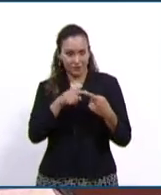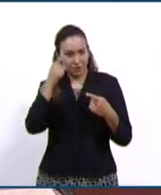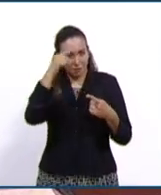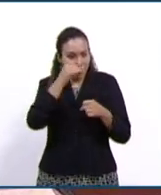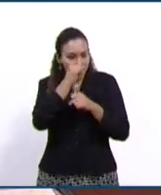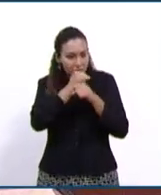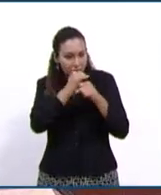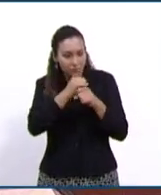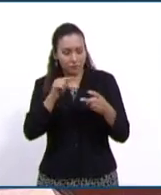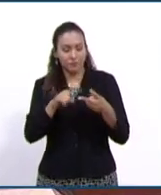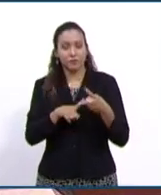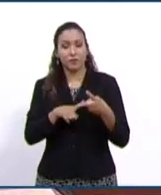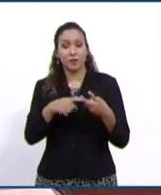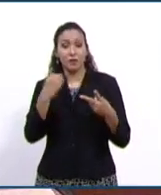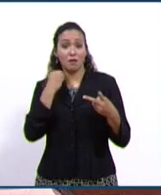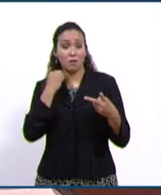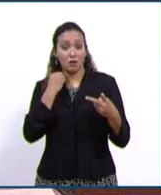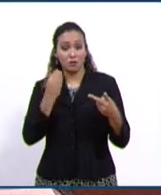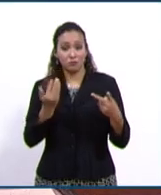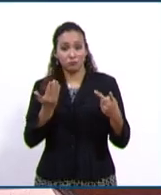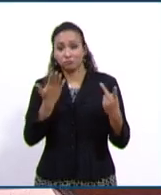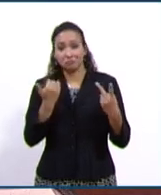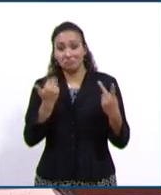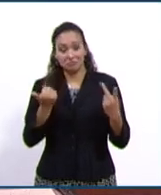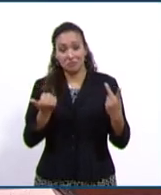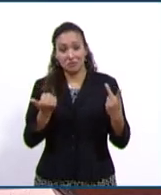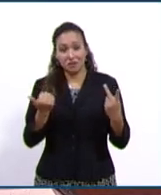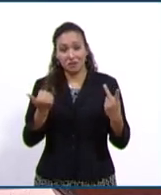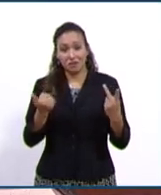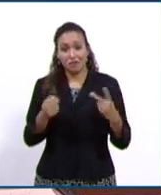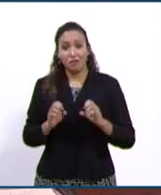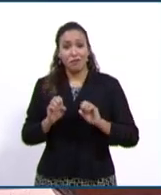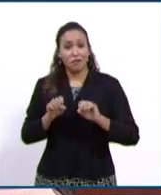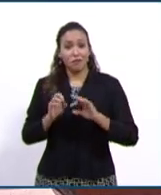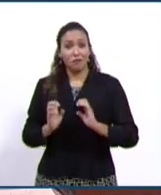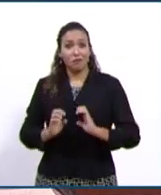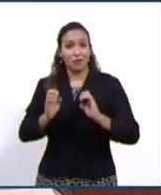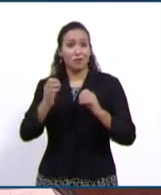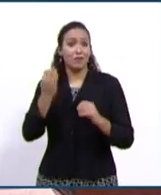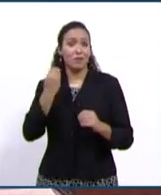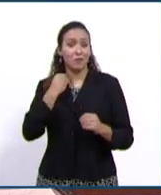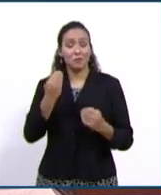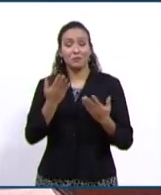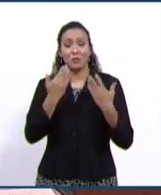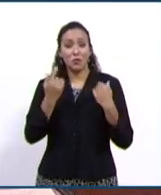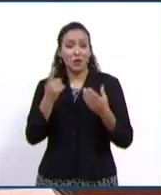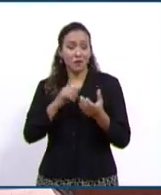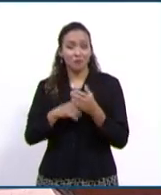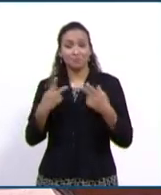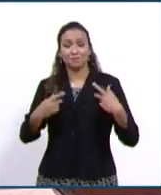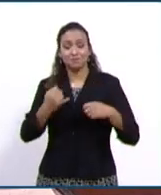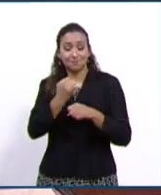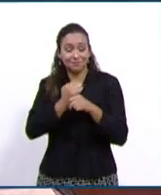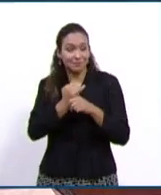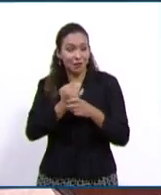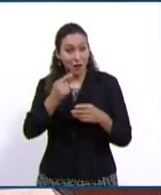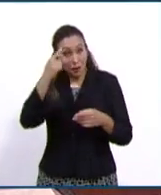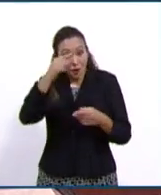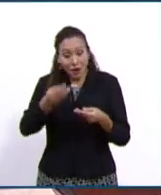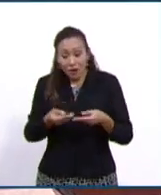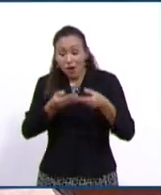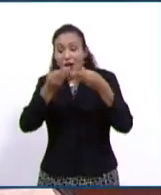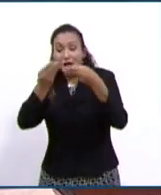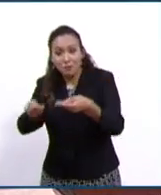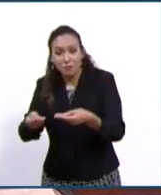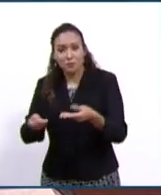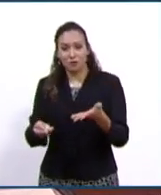La defensa no cuenta con un cuerpo de investigadores para, aportar al